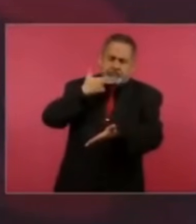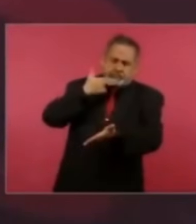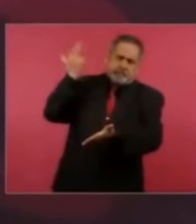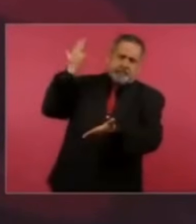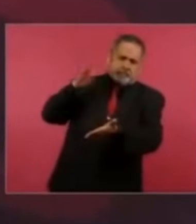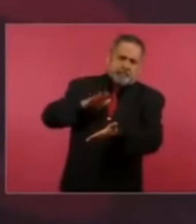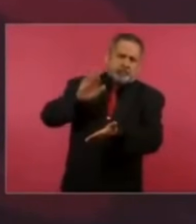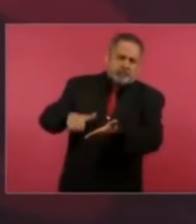La